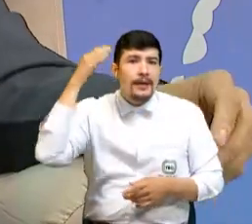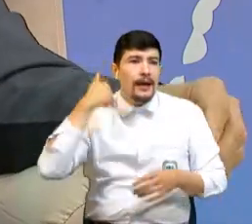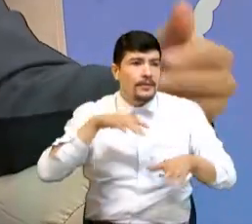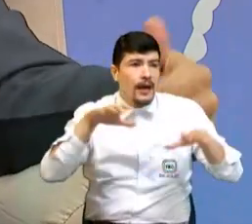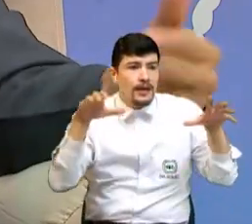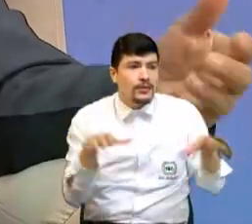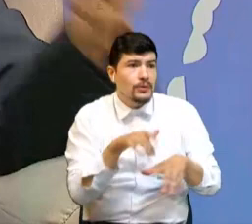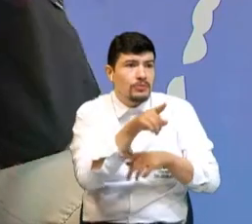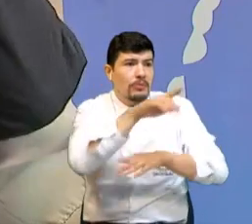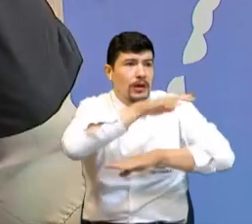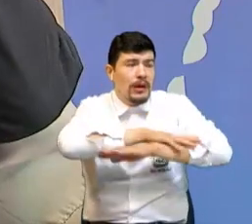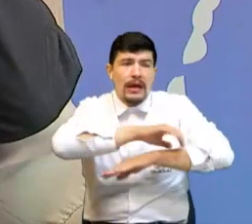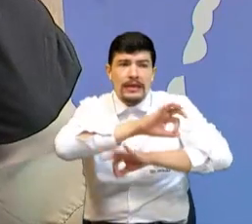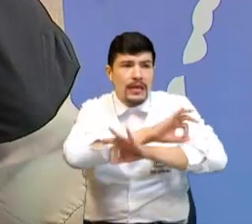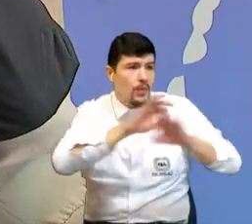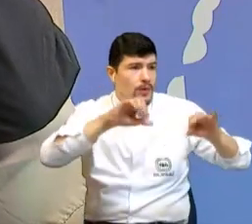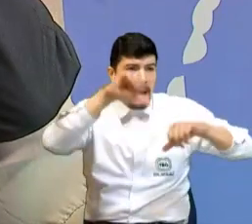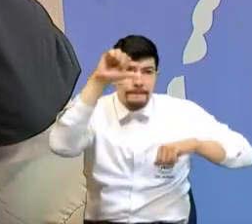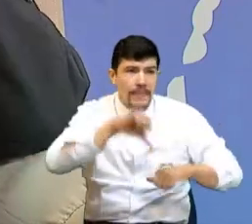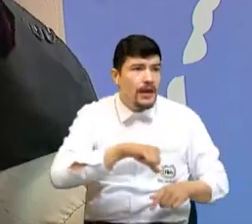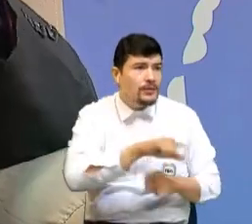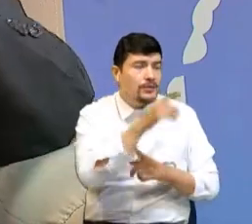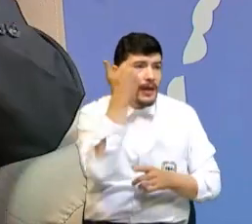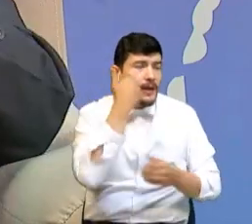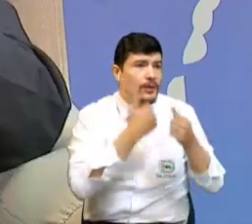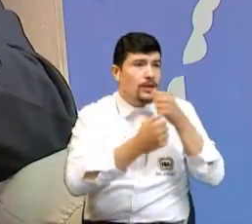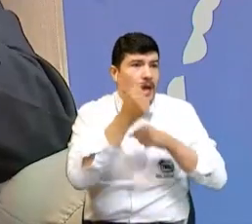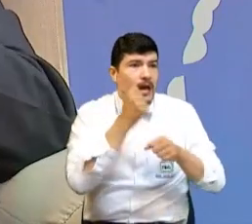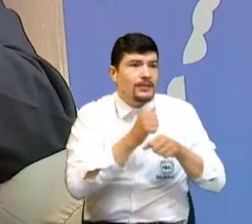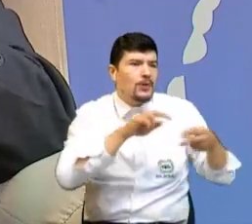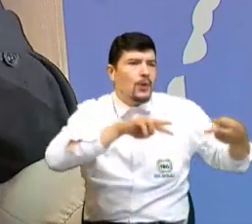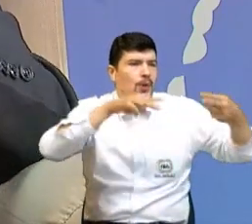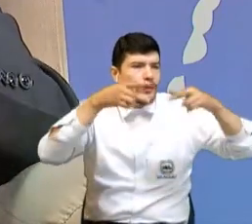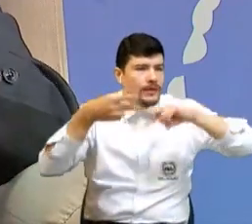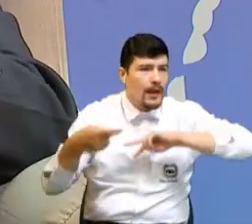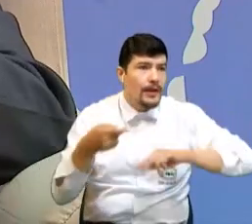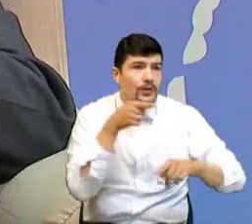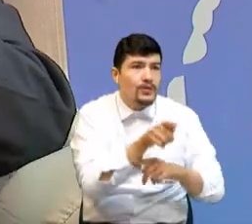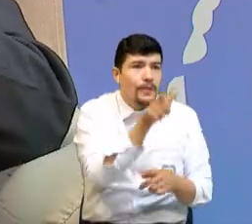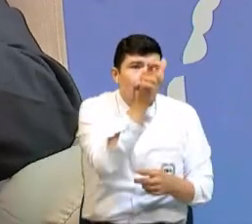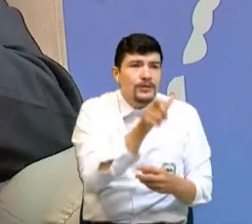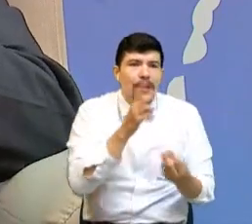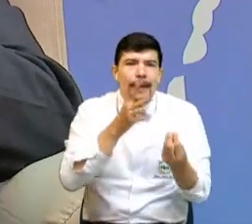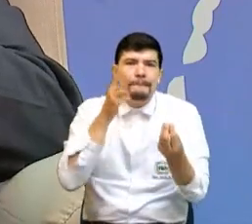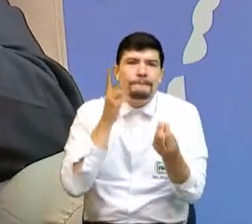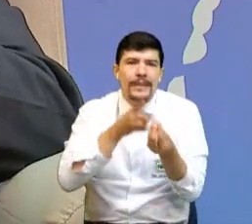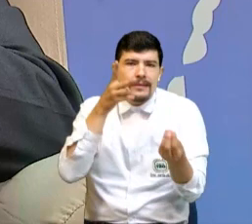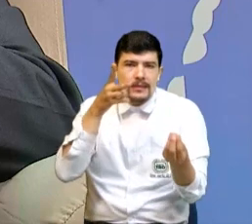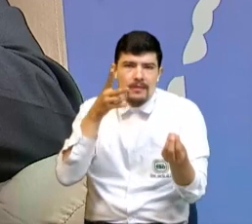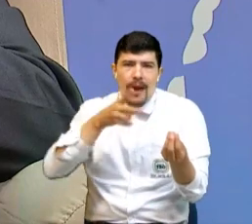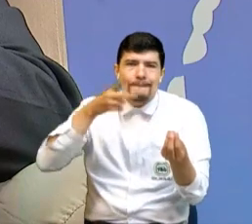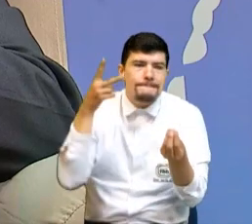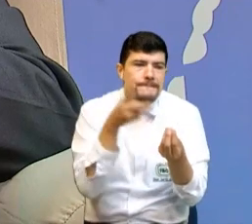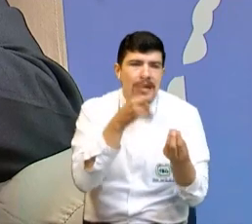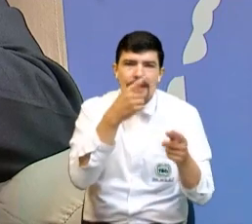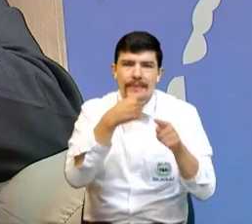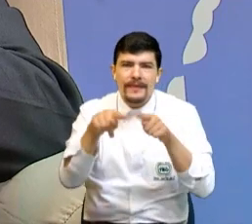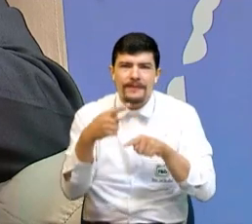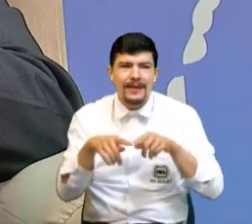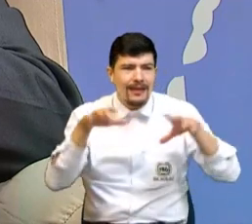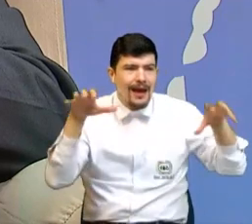ningún comportamiento delictivo siendo menor de edad, todo lo contrario, fue víctima de una serie de